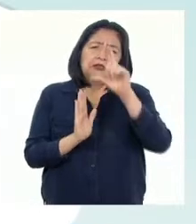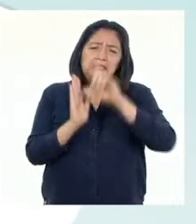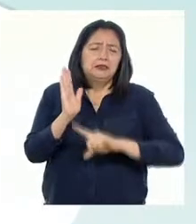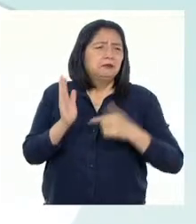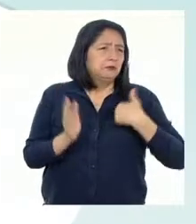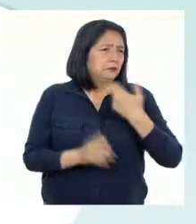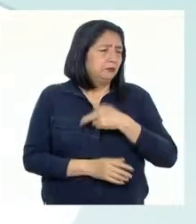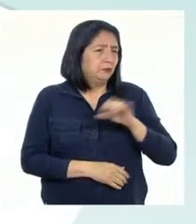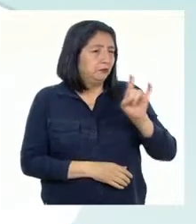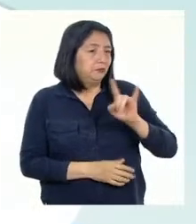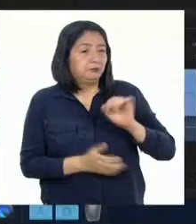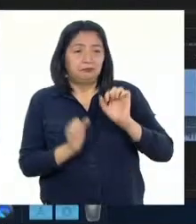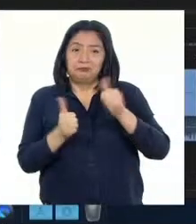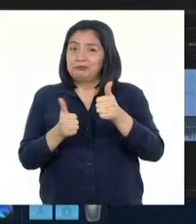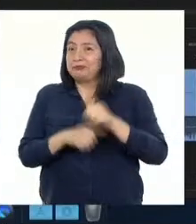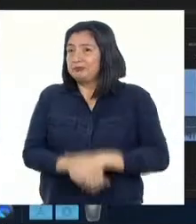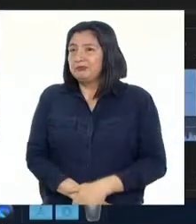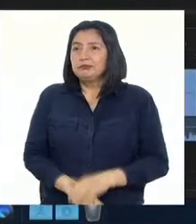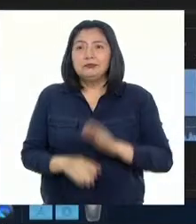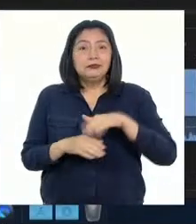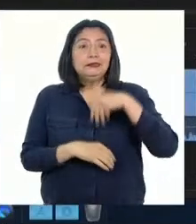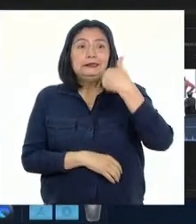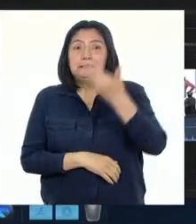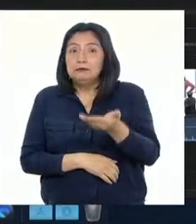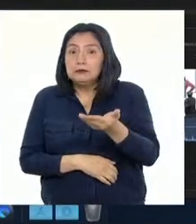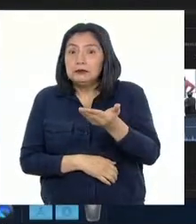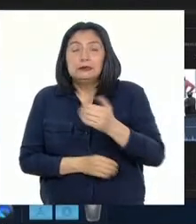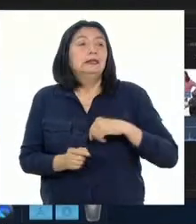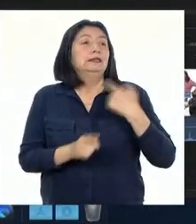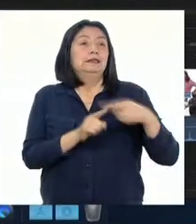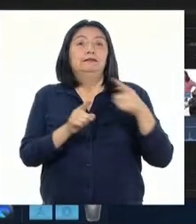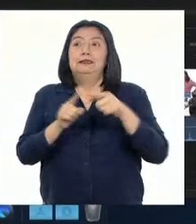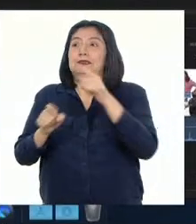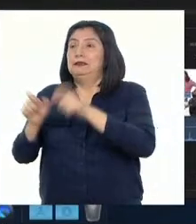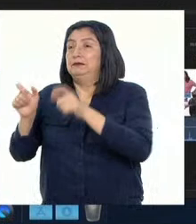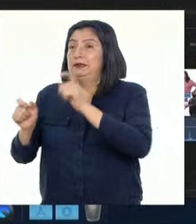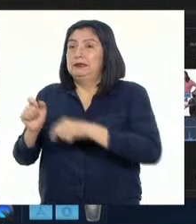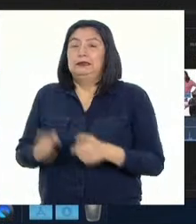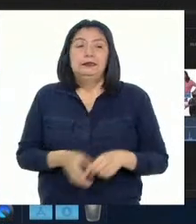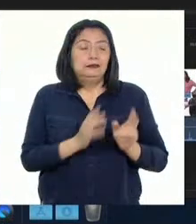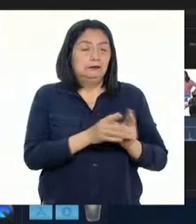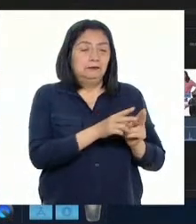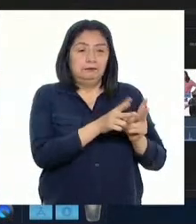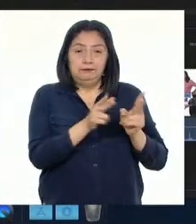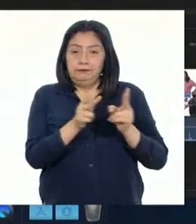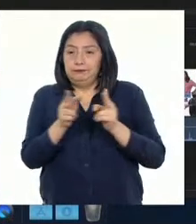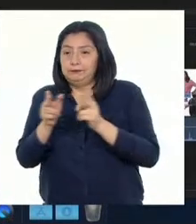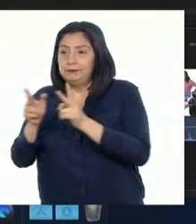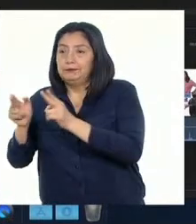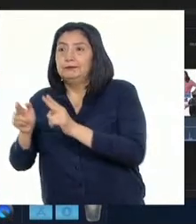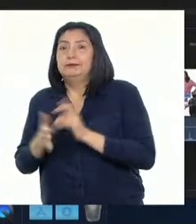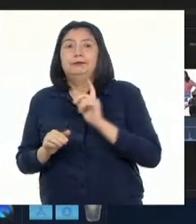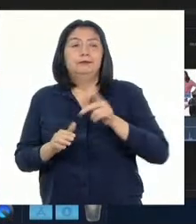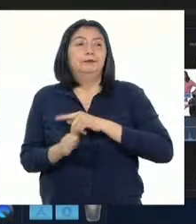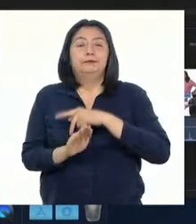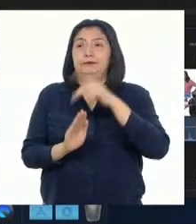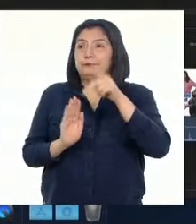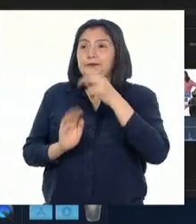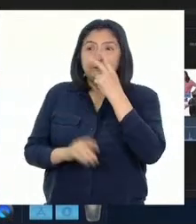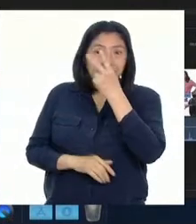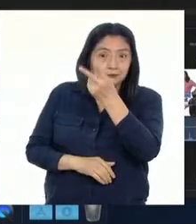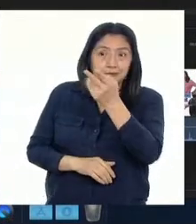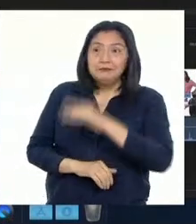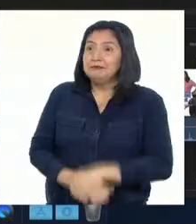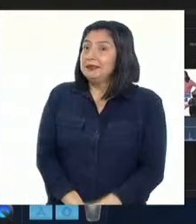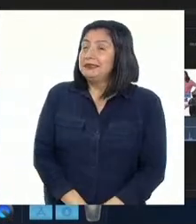utilicemos. ¡Wow! Luego tenemos a diferentes personas que editan el programa. ¡Wow! ¡Mira cómo